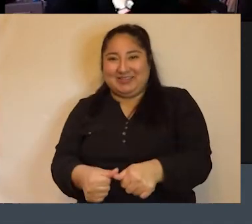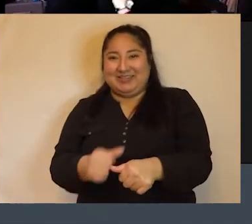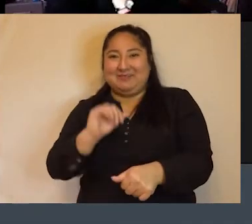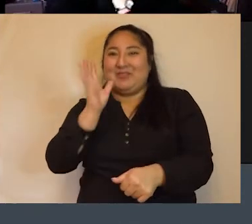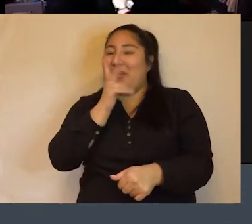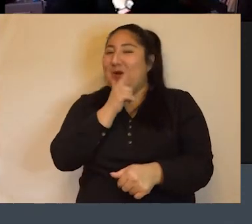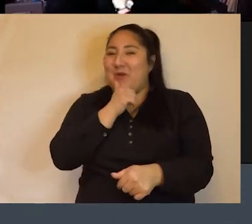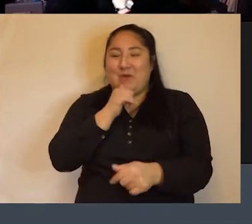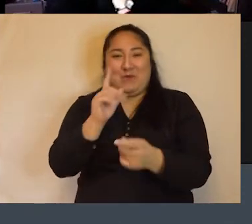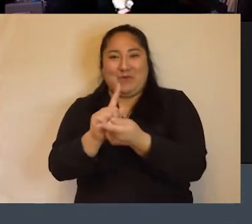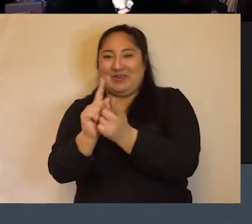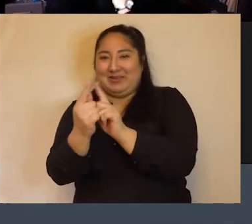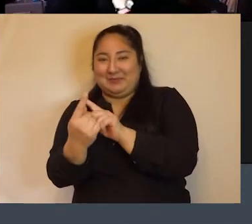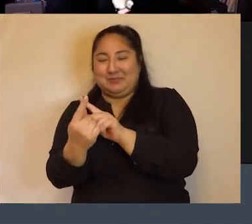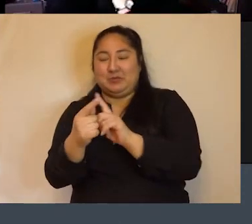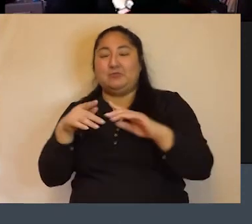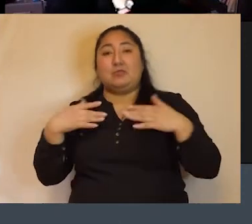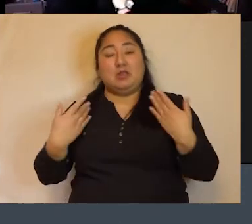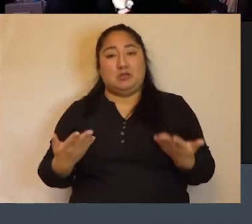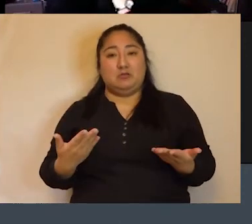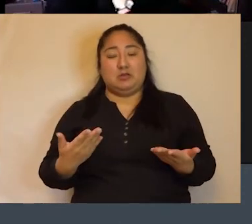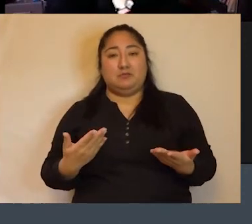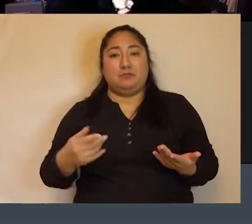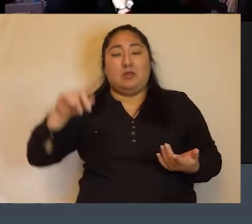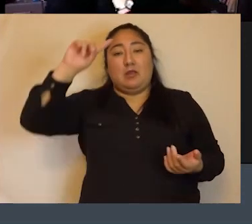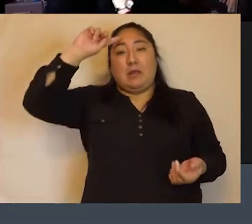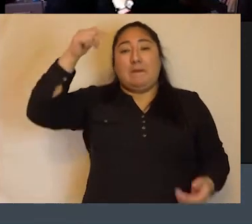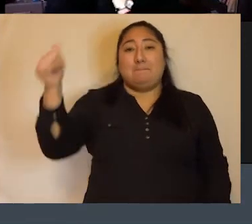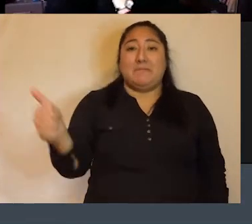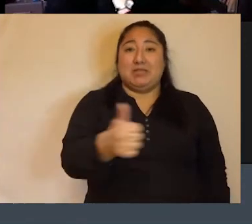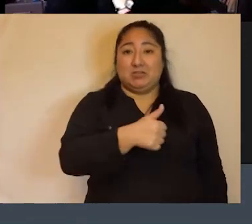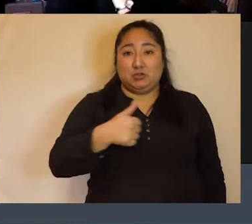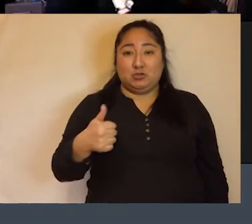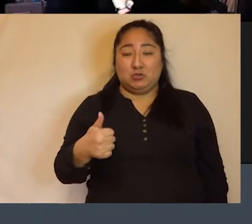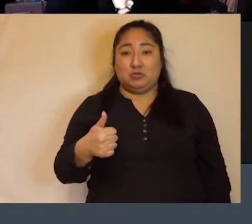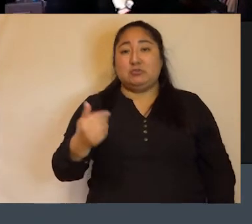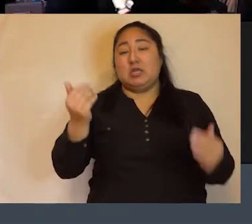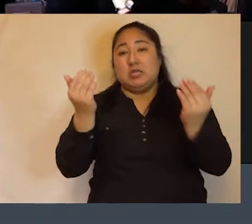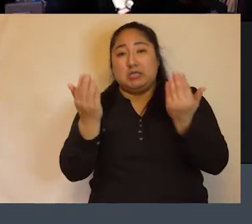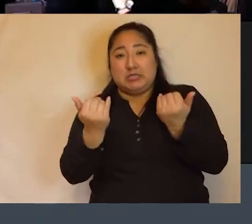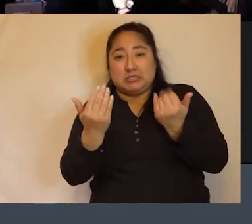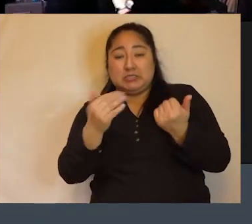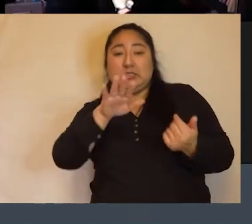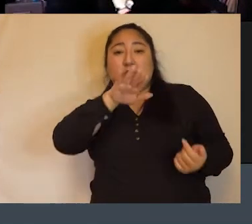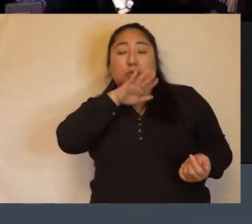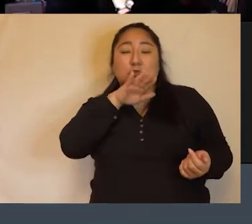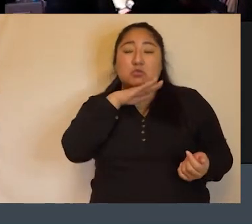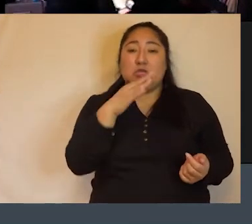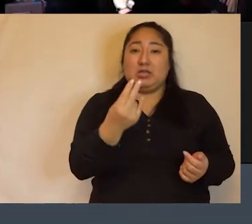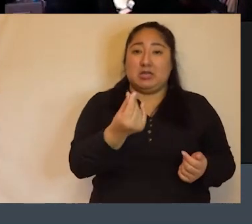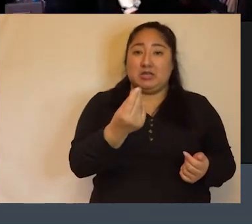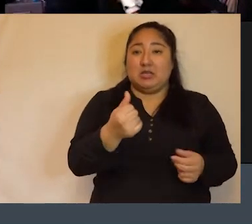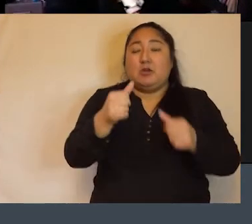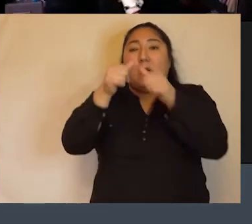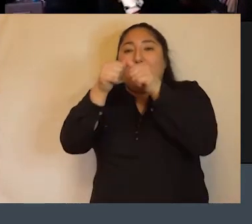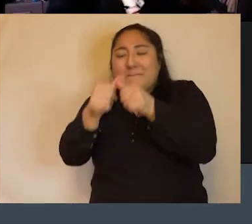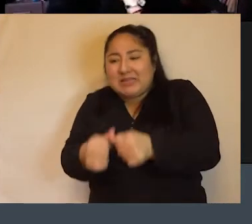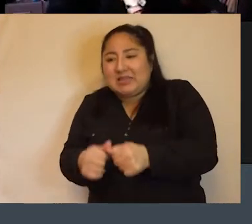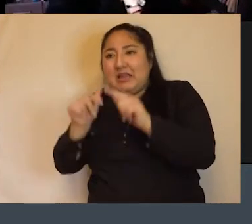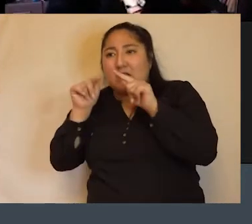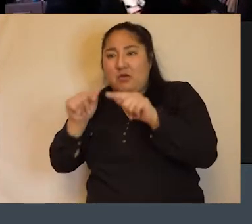pesos. Entonces, para todos los que necesitan utilizar el